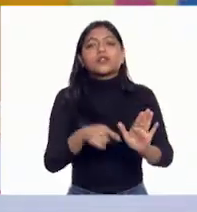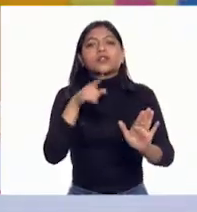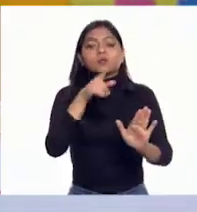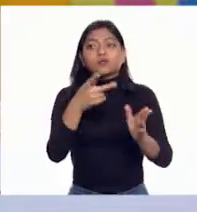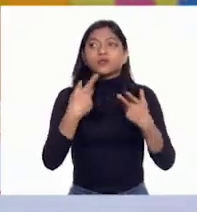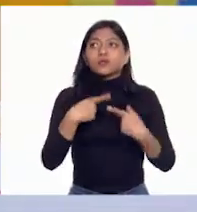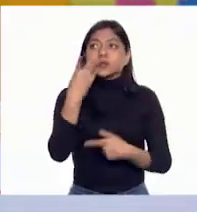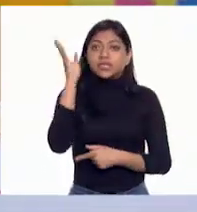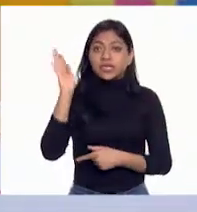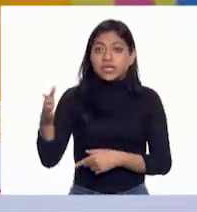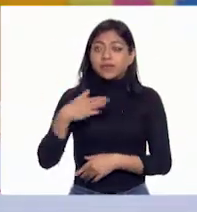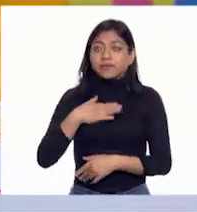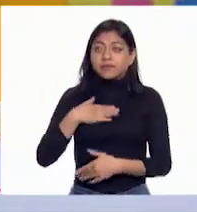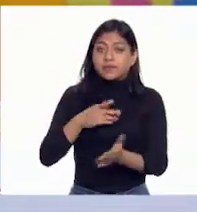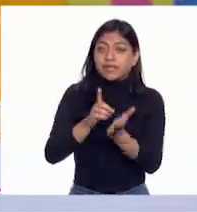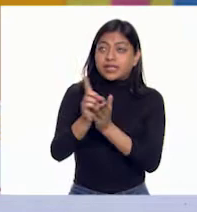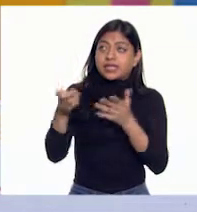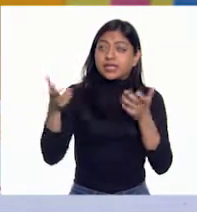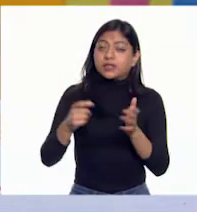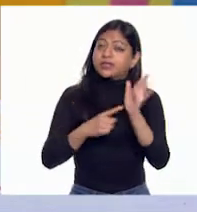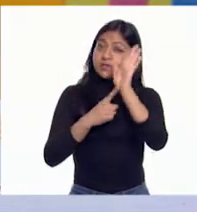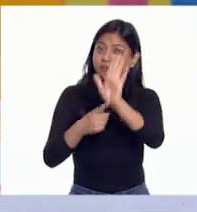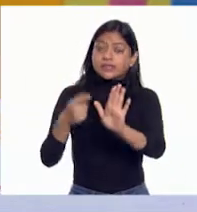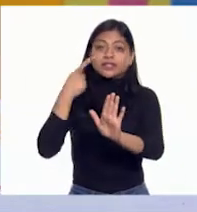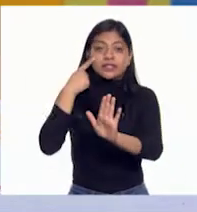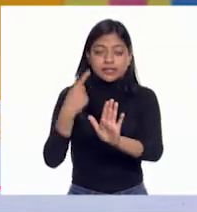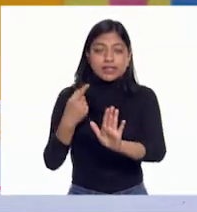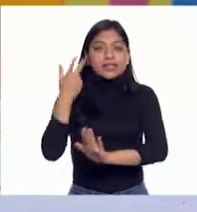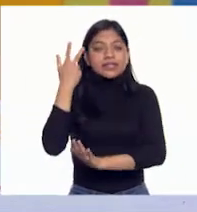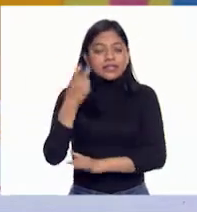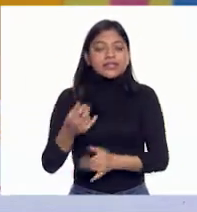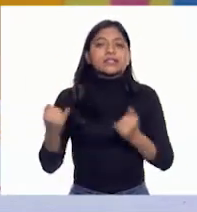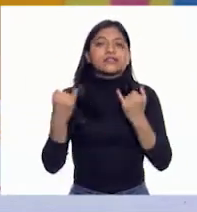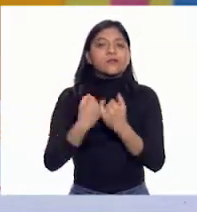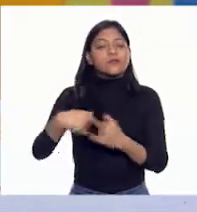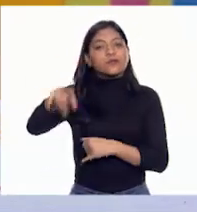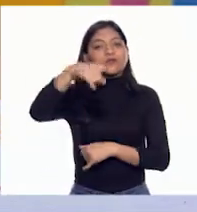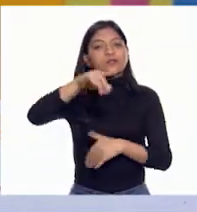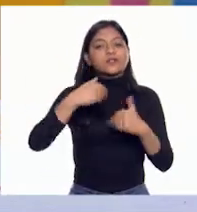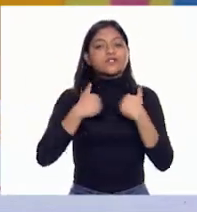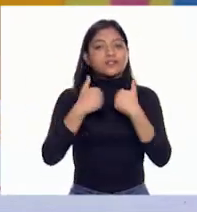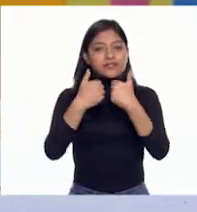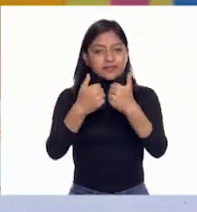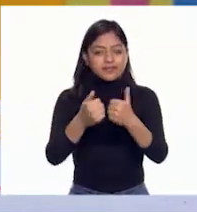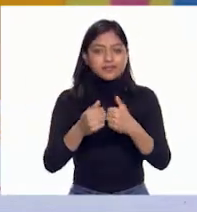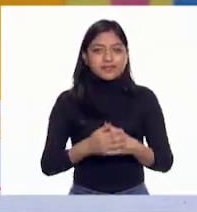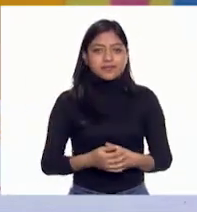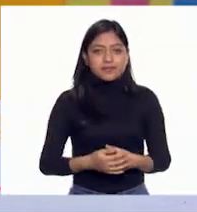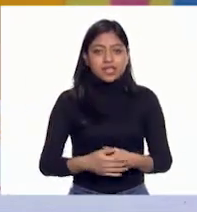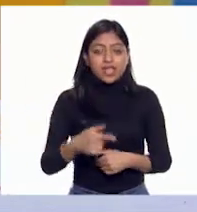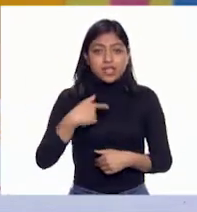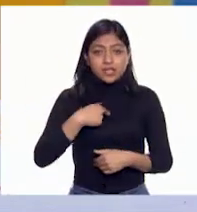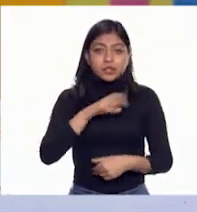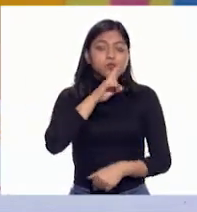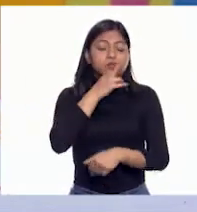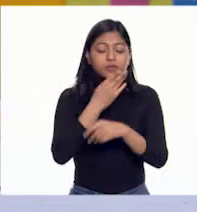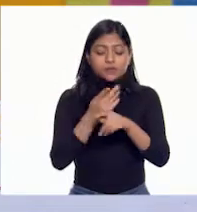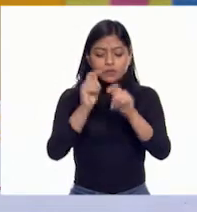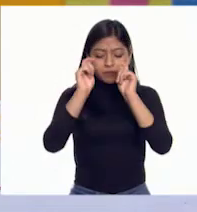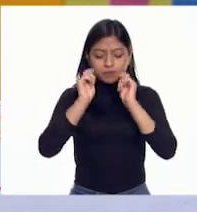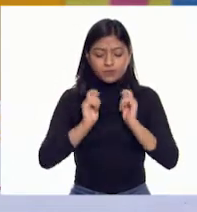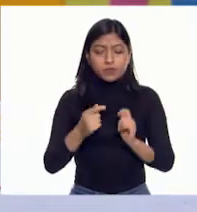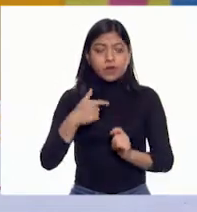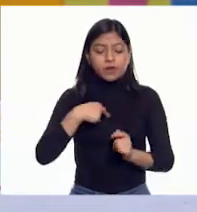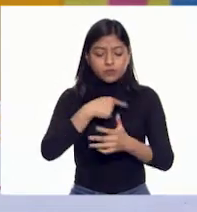que se cumplan. Ah, y también entiendo mejor cuáles son mis responsabilidades y